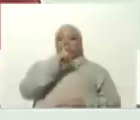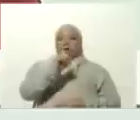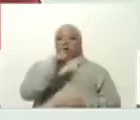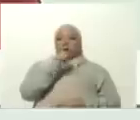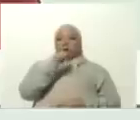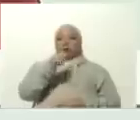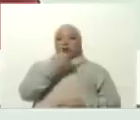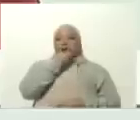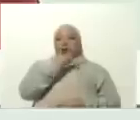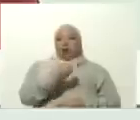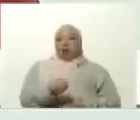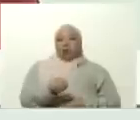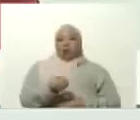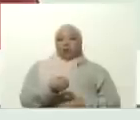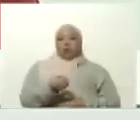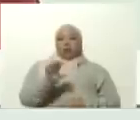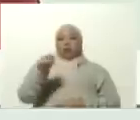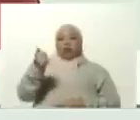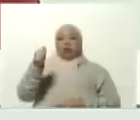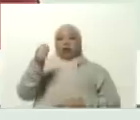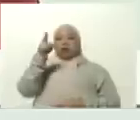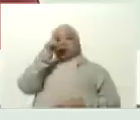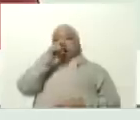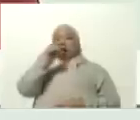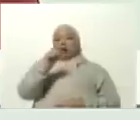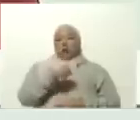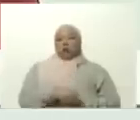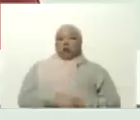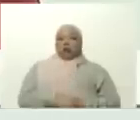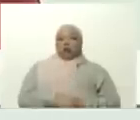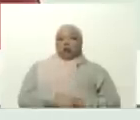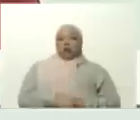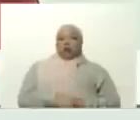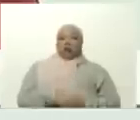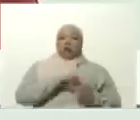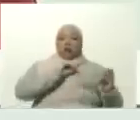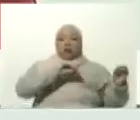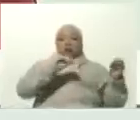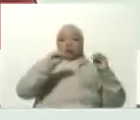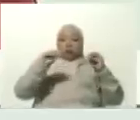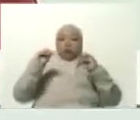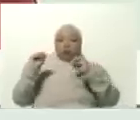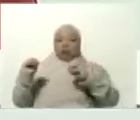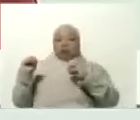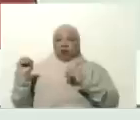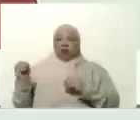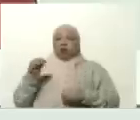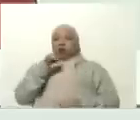un diciembre, tiene ya 10 años pidiendo por diálogo en Venezuela.